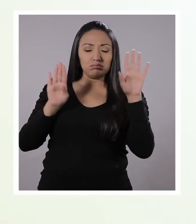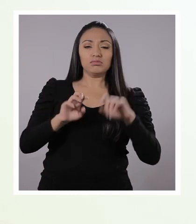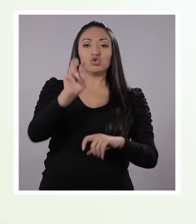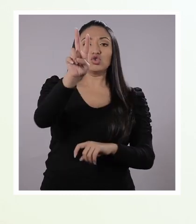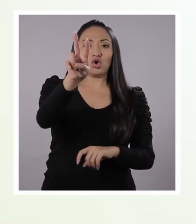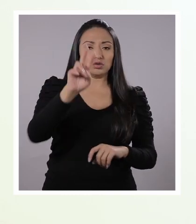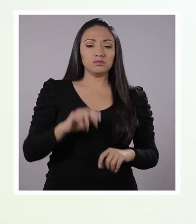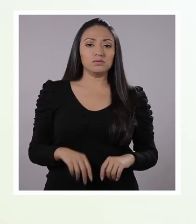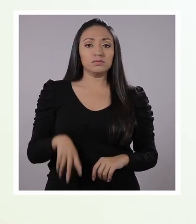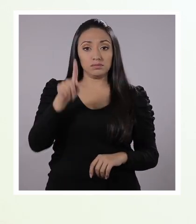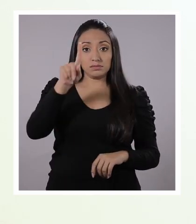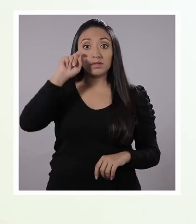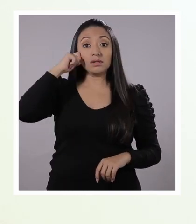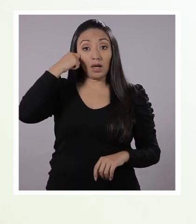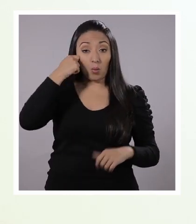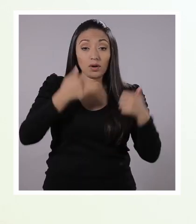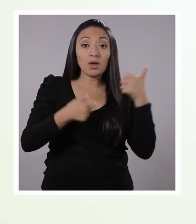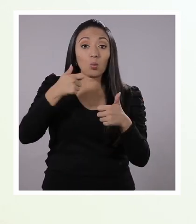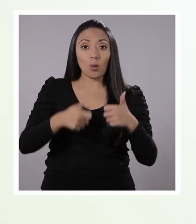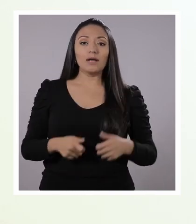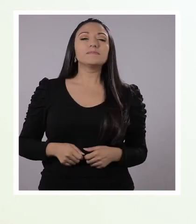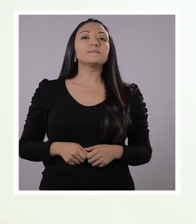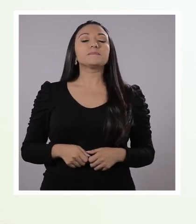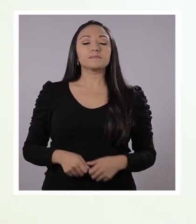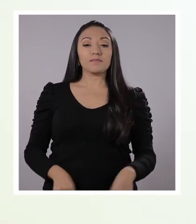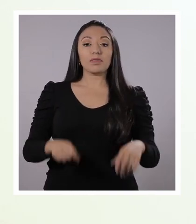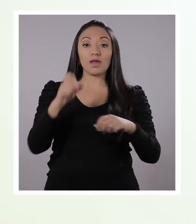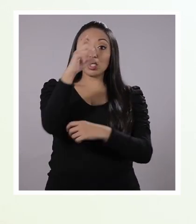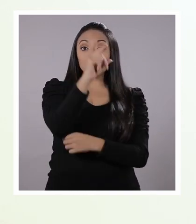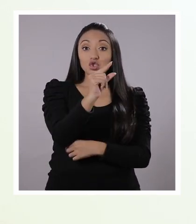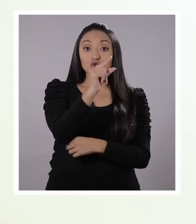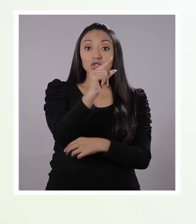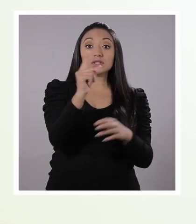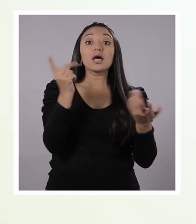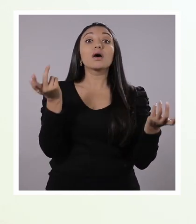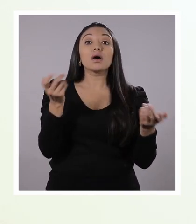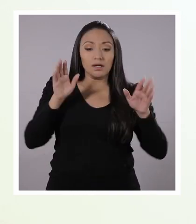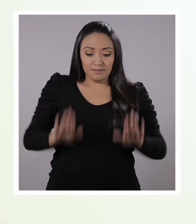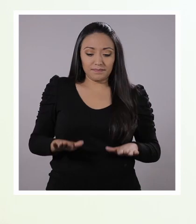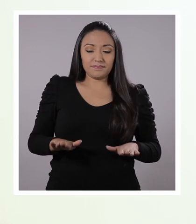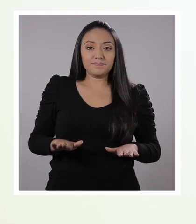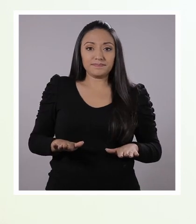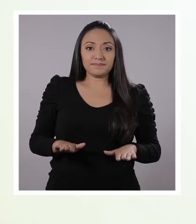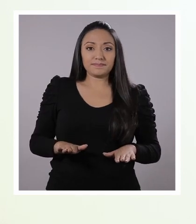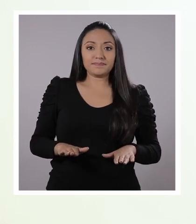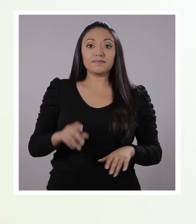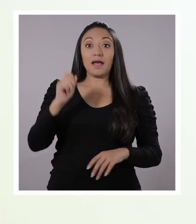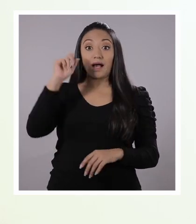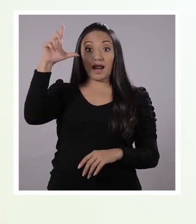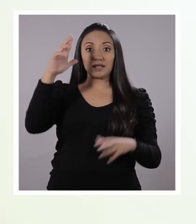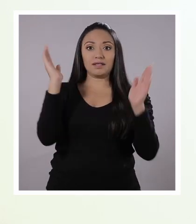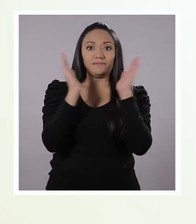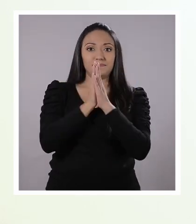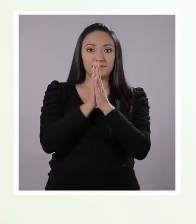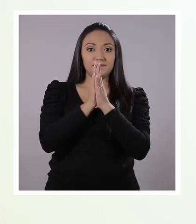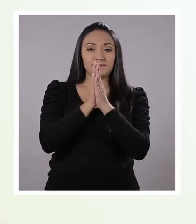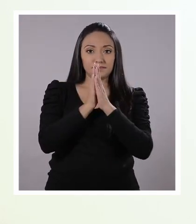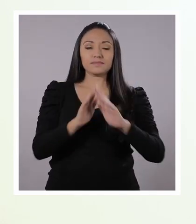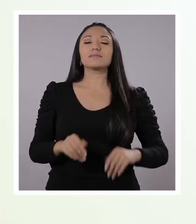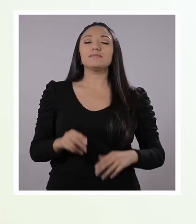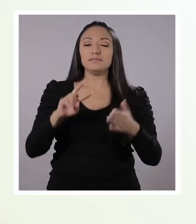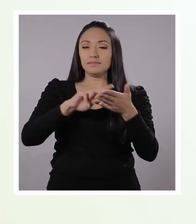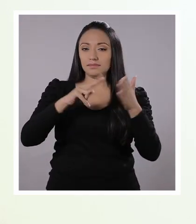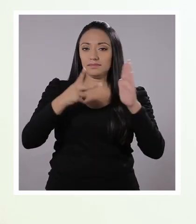una cucharita y una cuchara. Así que vamos a recordar sus sonidos. La cucharita era... Y la cuchara